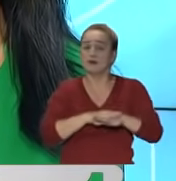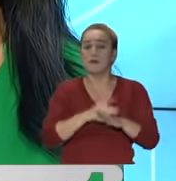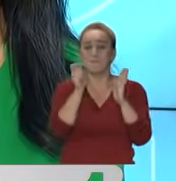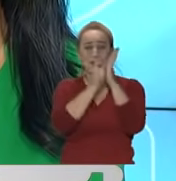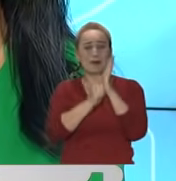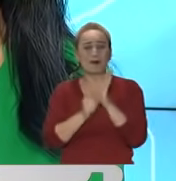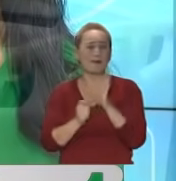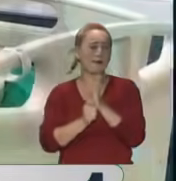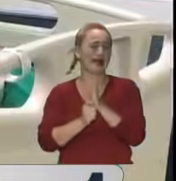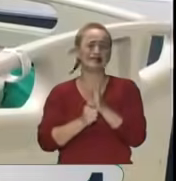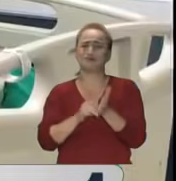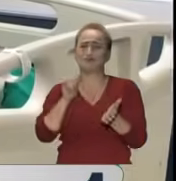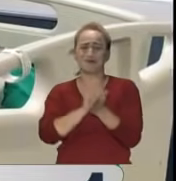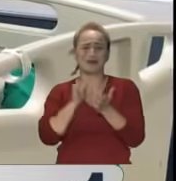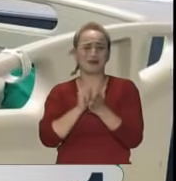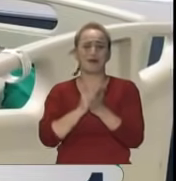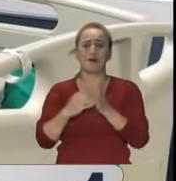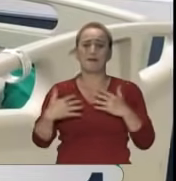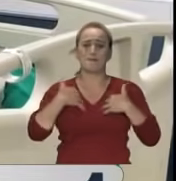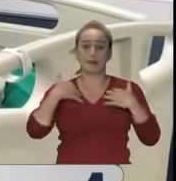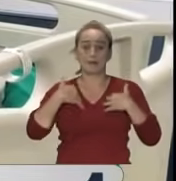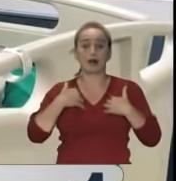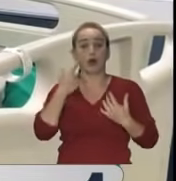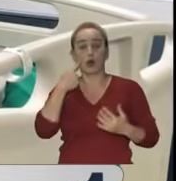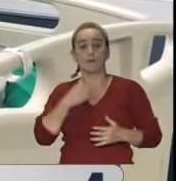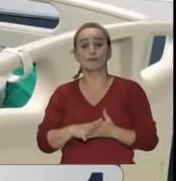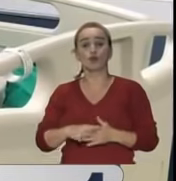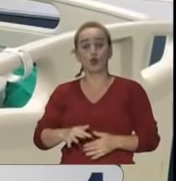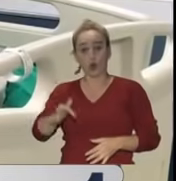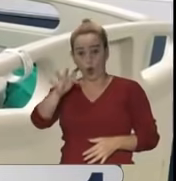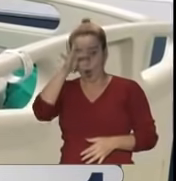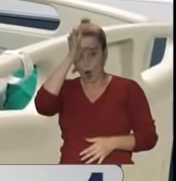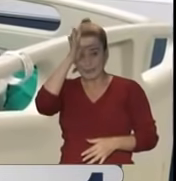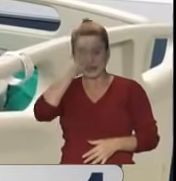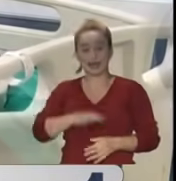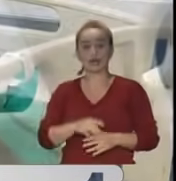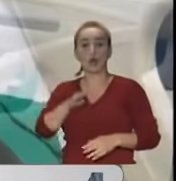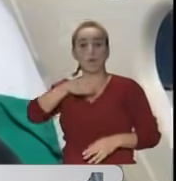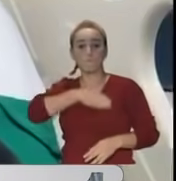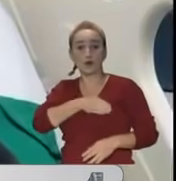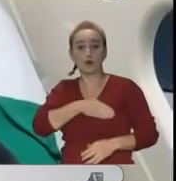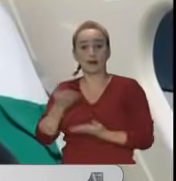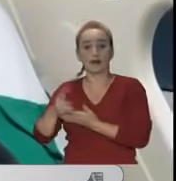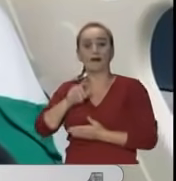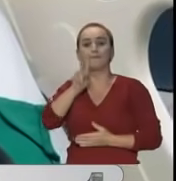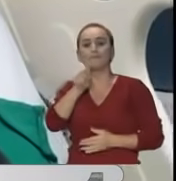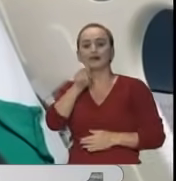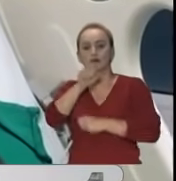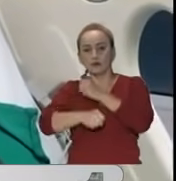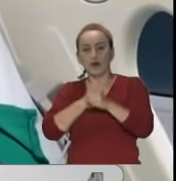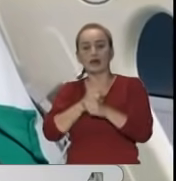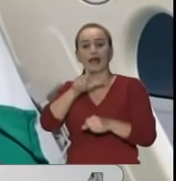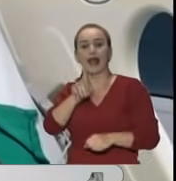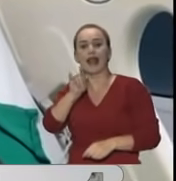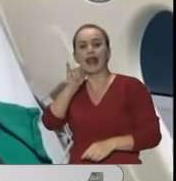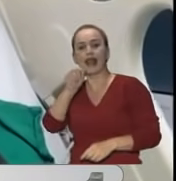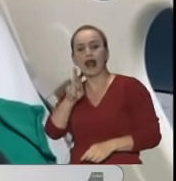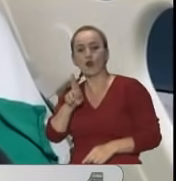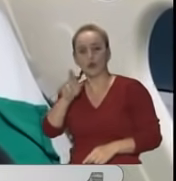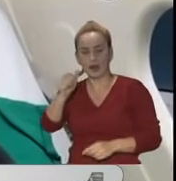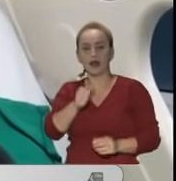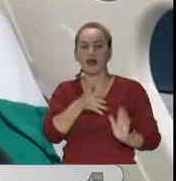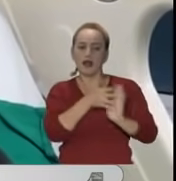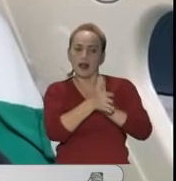hombre la atacaba. Desde una UCI en el Hospital Simón Bolívar, Laura Vanessa Rincón, de 21 años, narró a Noticentro 1 CMI